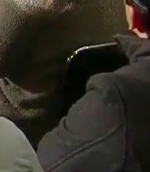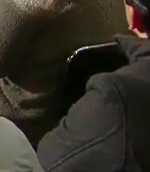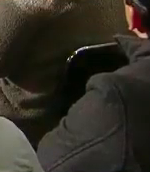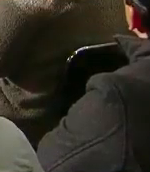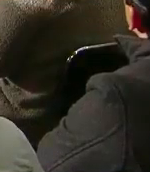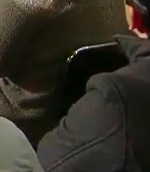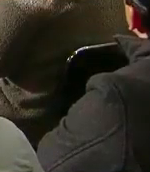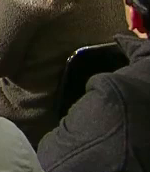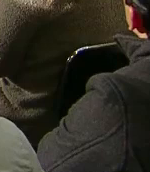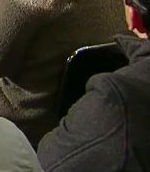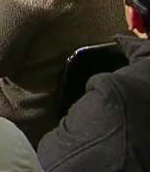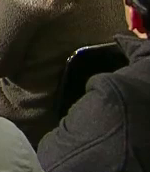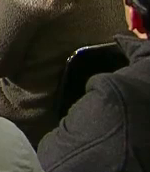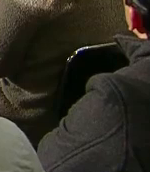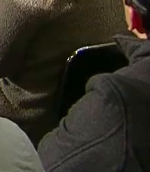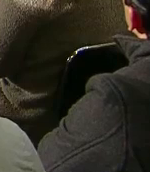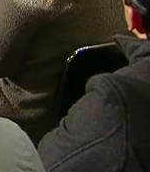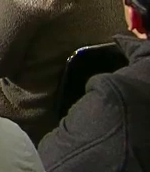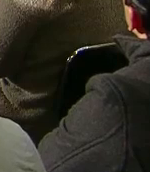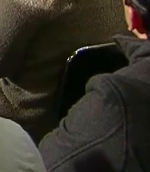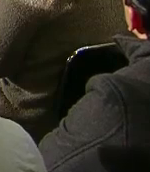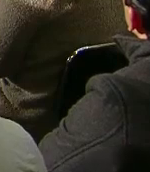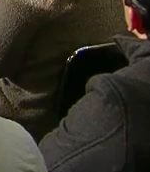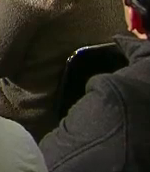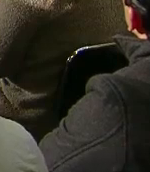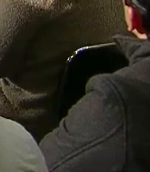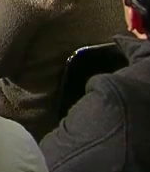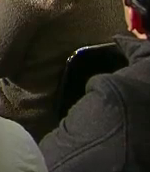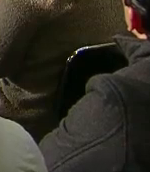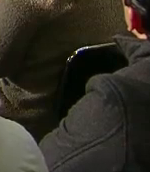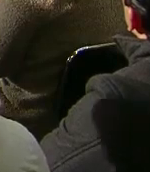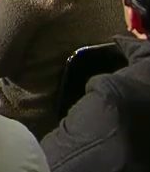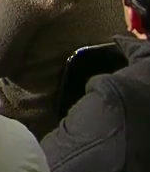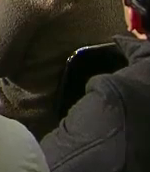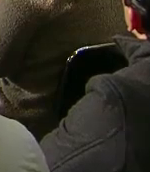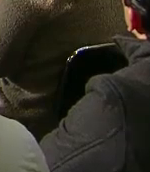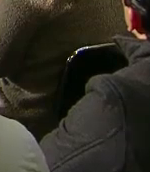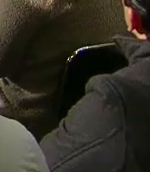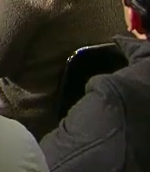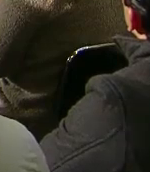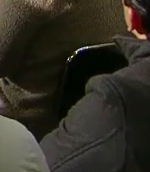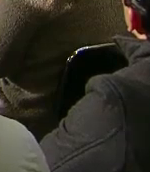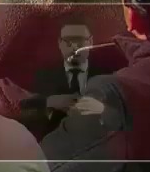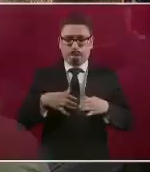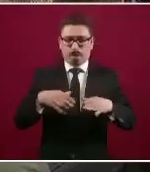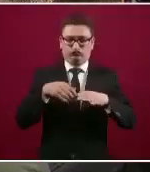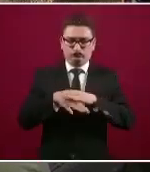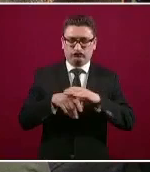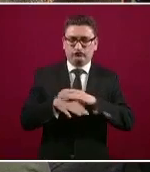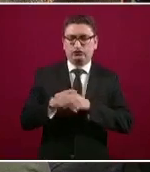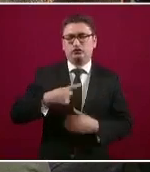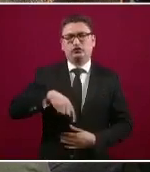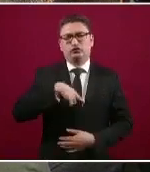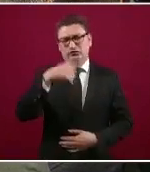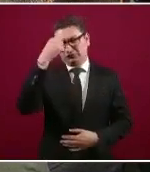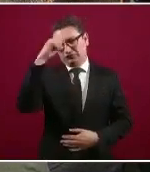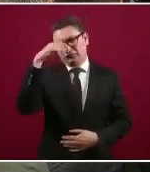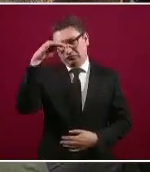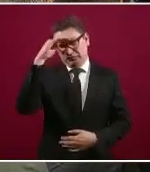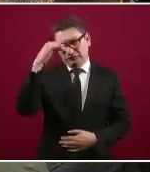mantenimiento. Comenzó también a bajar su capacidad de conducción y tenemos una teoría que le llamamos la teoría del